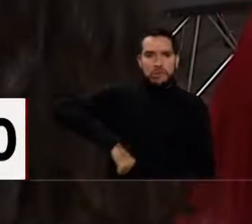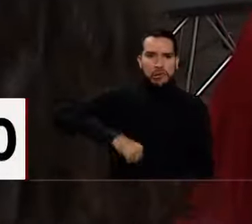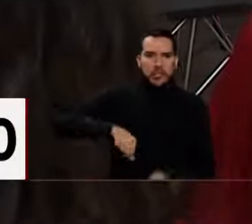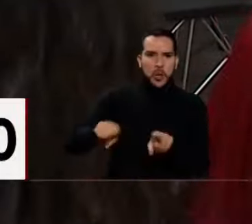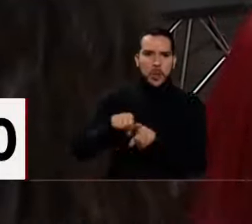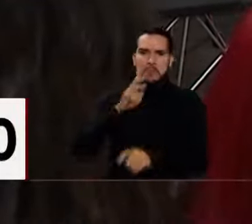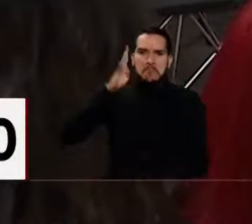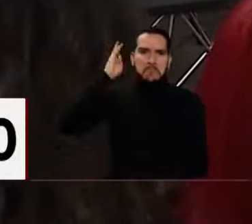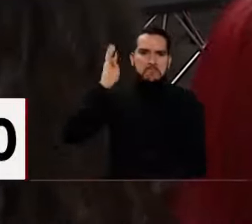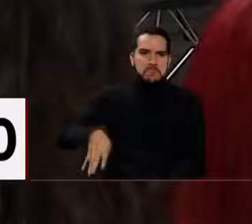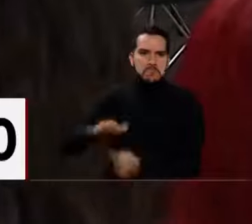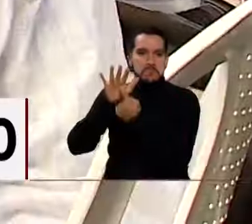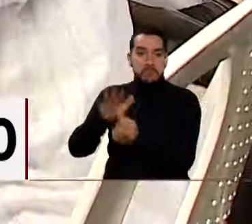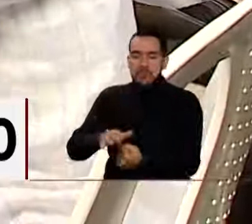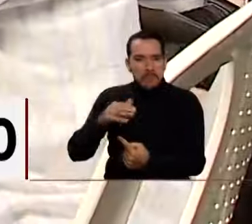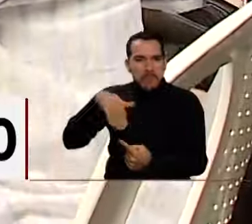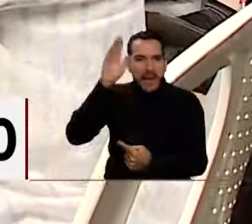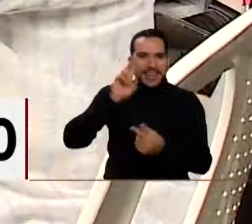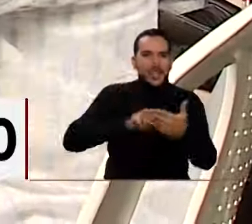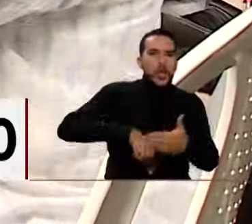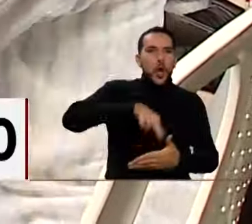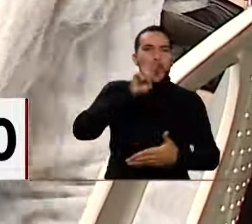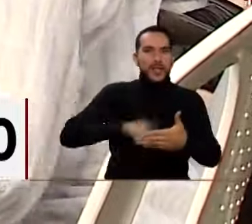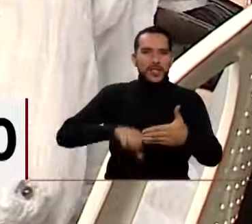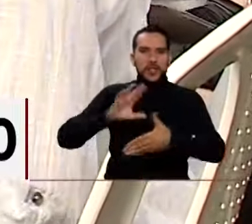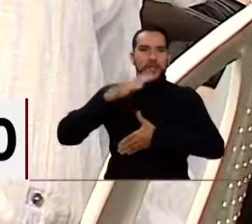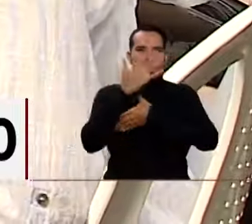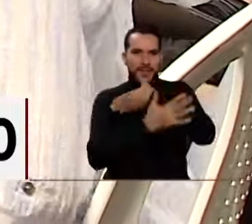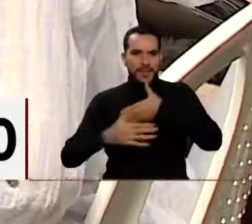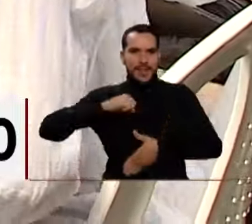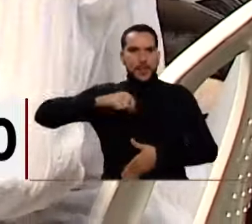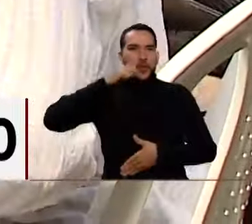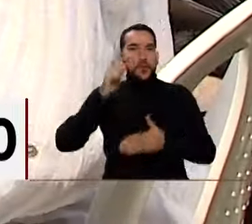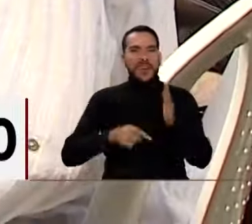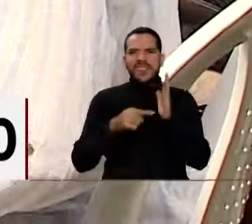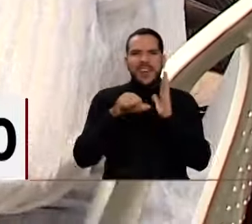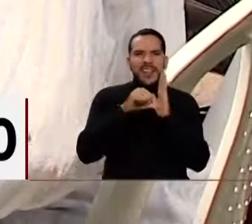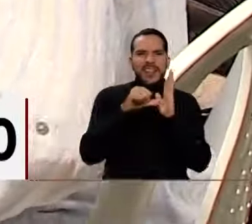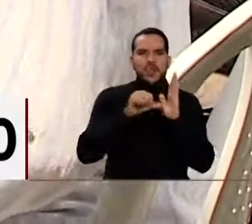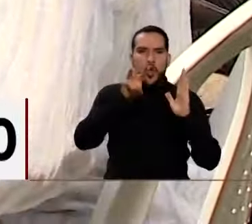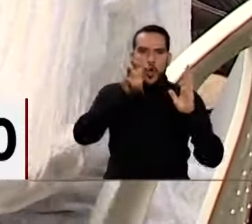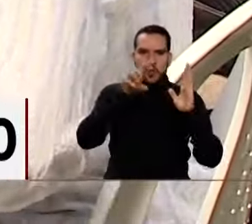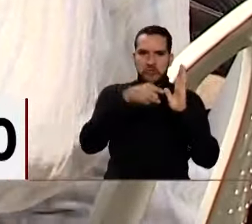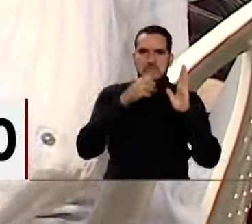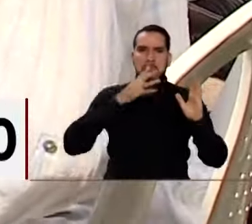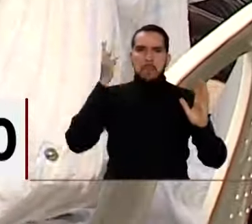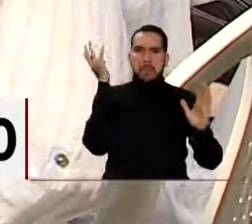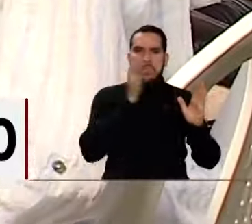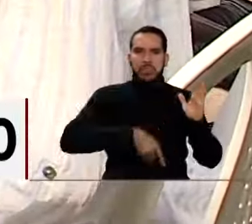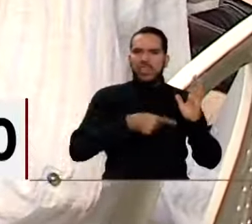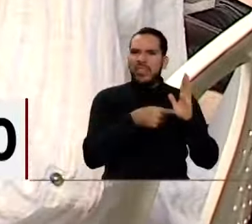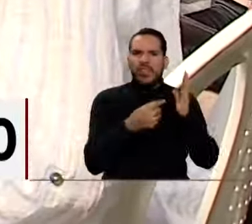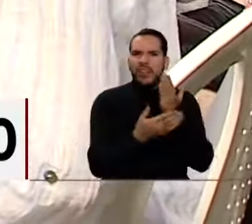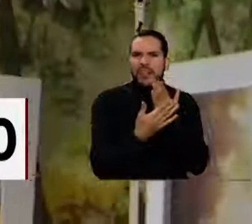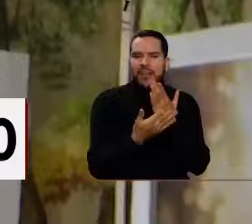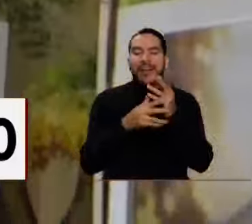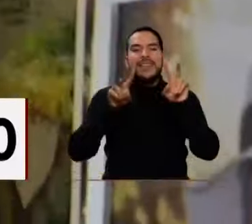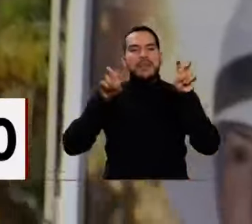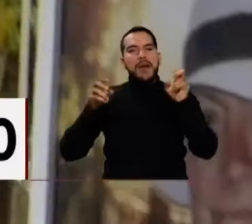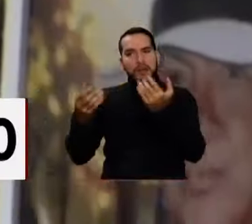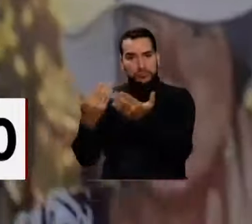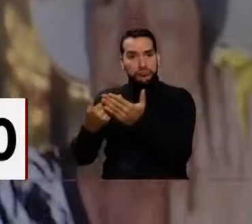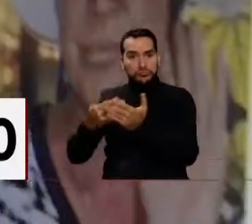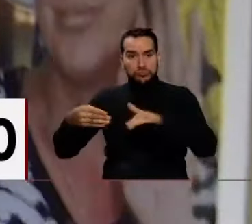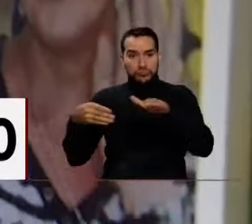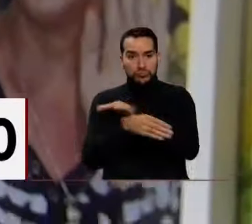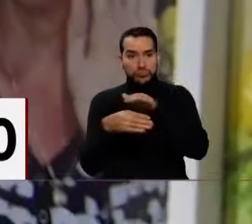y 25 de la Convención Interamericana de Derechos Humanos, que nos habla de protección y garantías judiciales. Desde